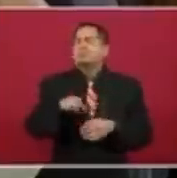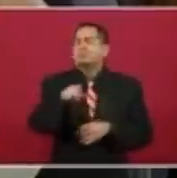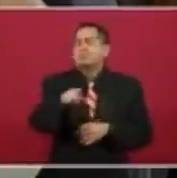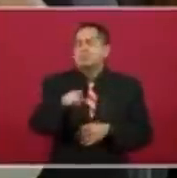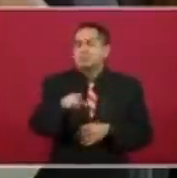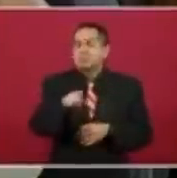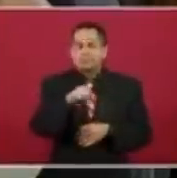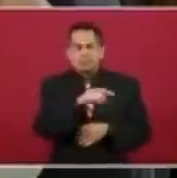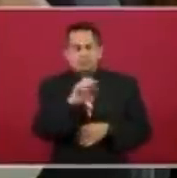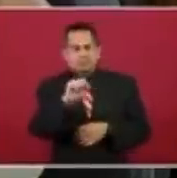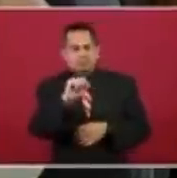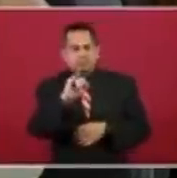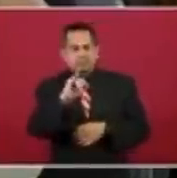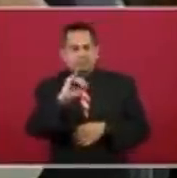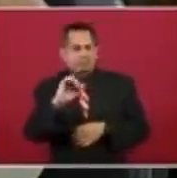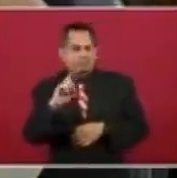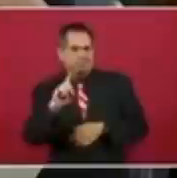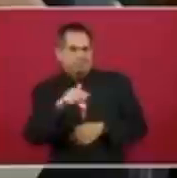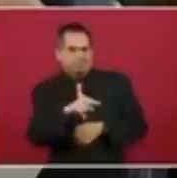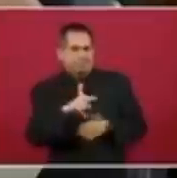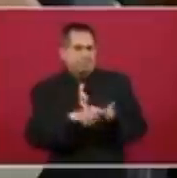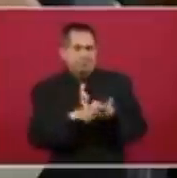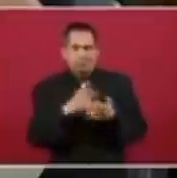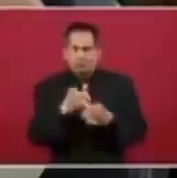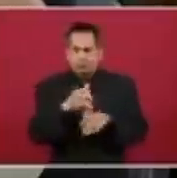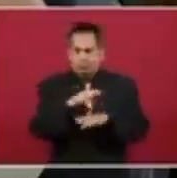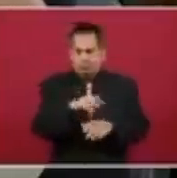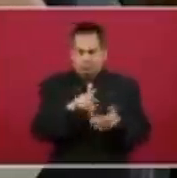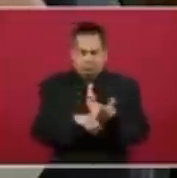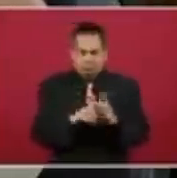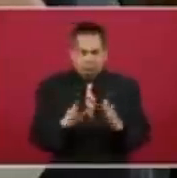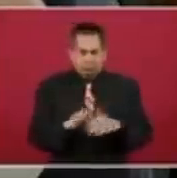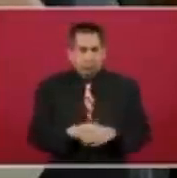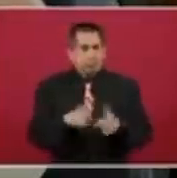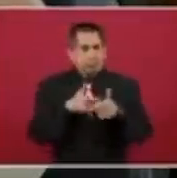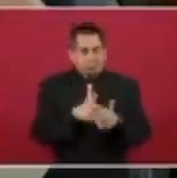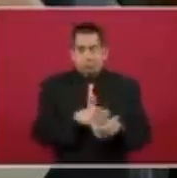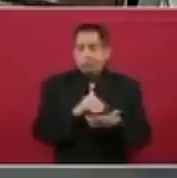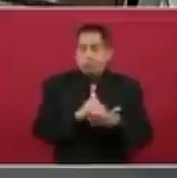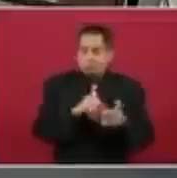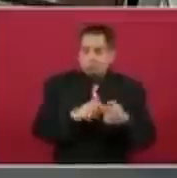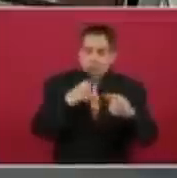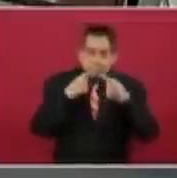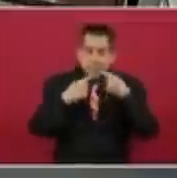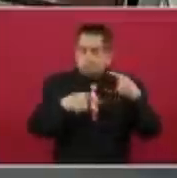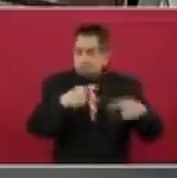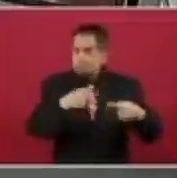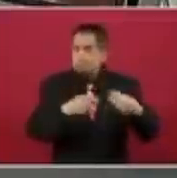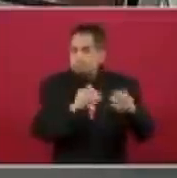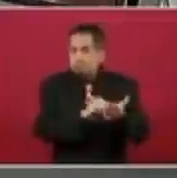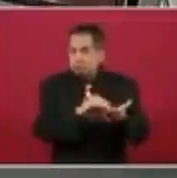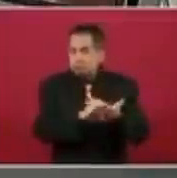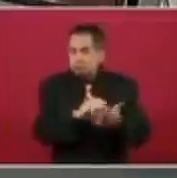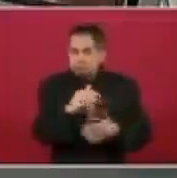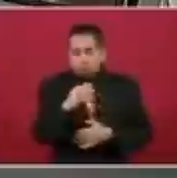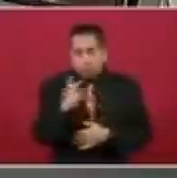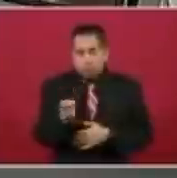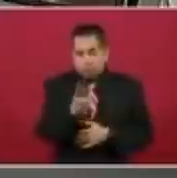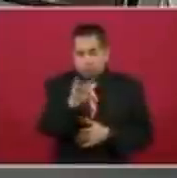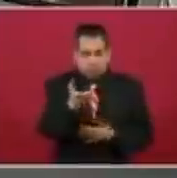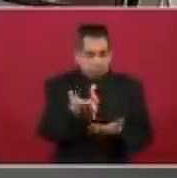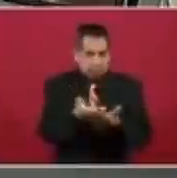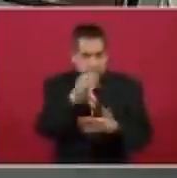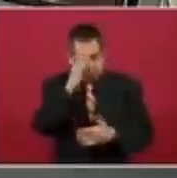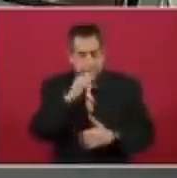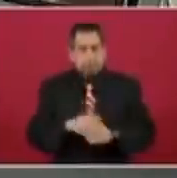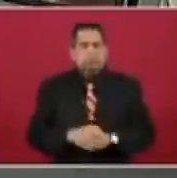en la CID sobre este asunto que sigue litigando. Ese sería el planteamiento.